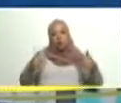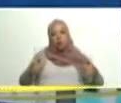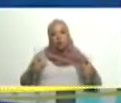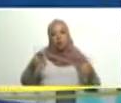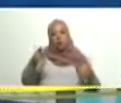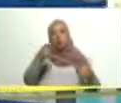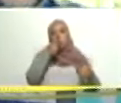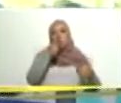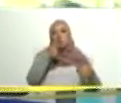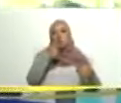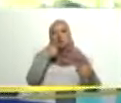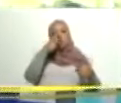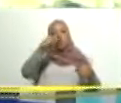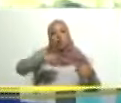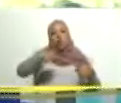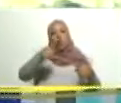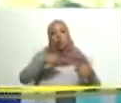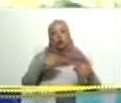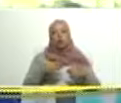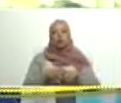esta belleza hermosa que hoy está aquí.